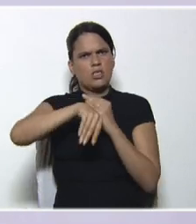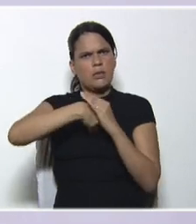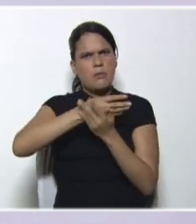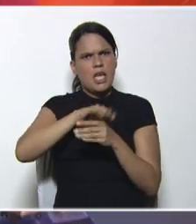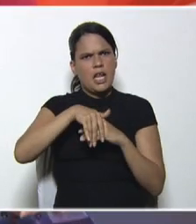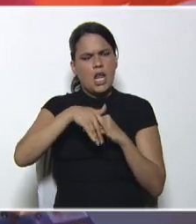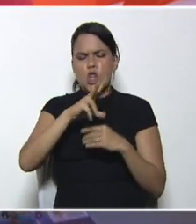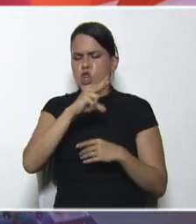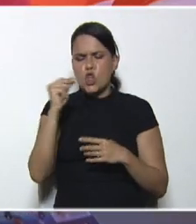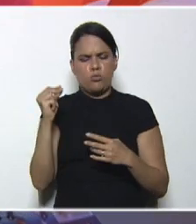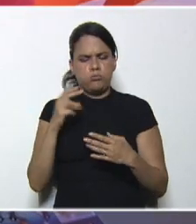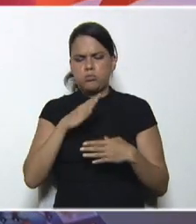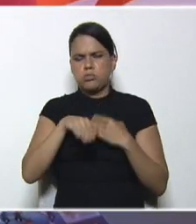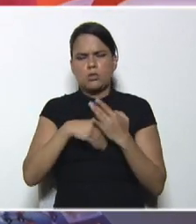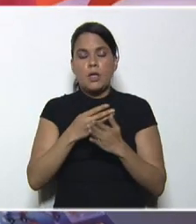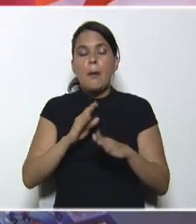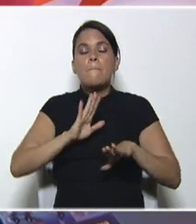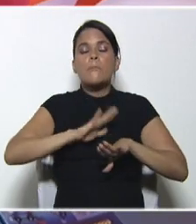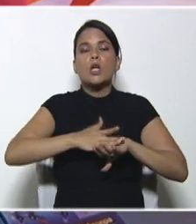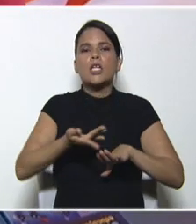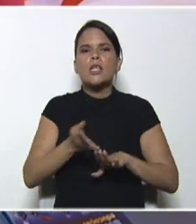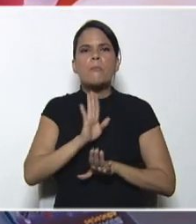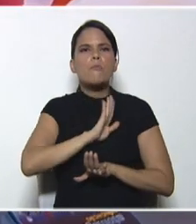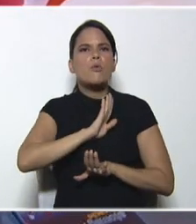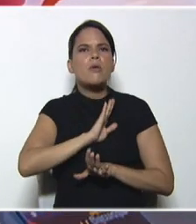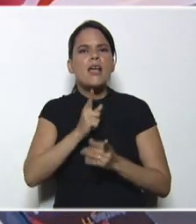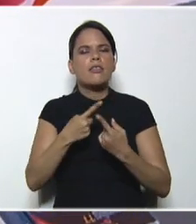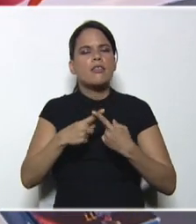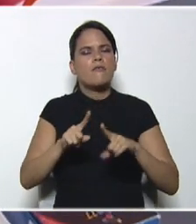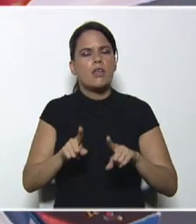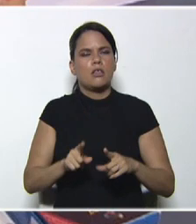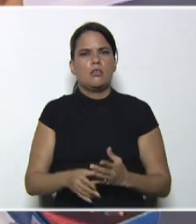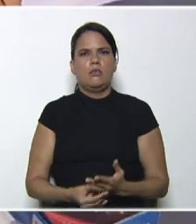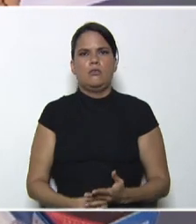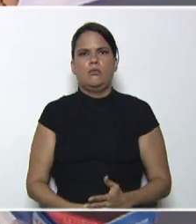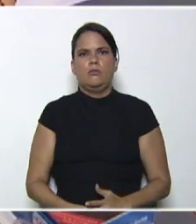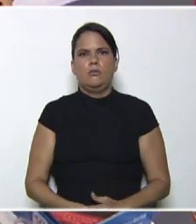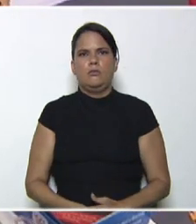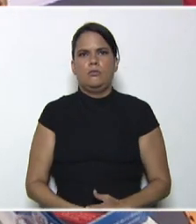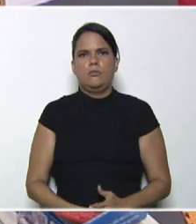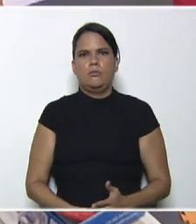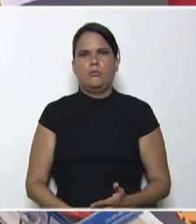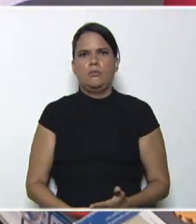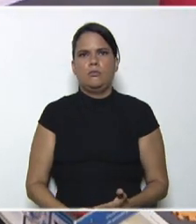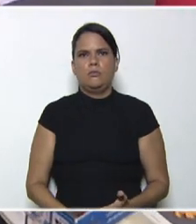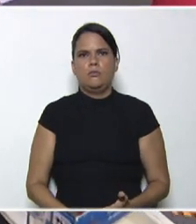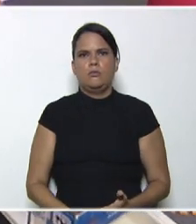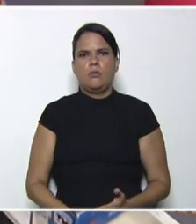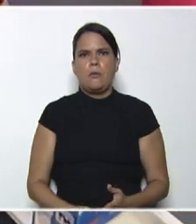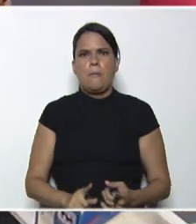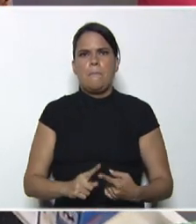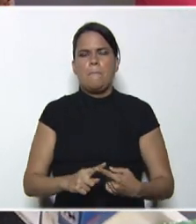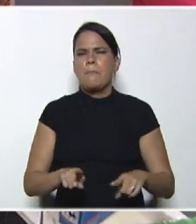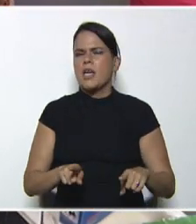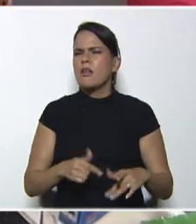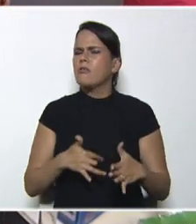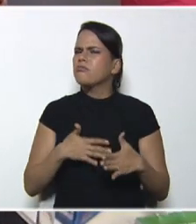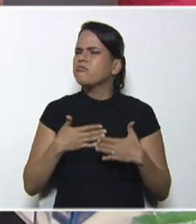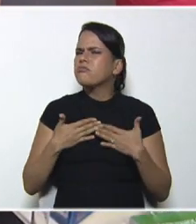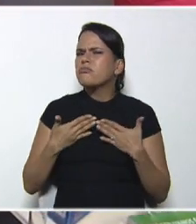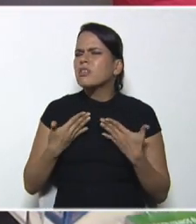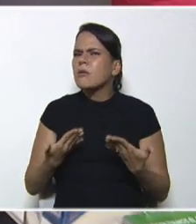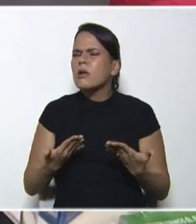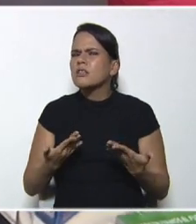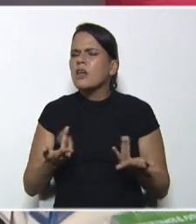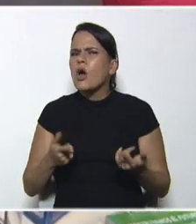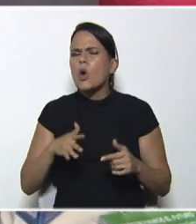ellos no se mezclan porque tienen propiedades diferentes, ¿ok? Entonces, pero, ¿qué sucede o cómo